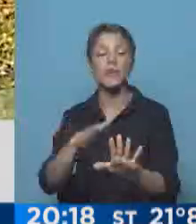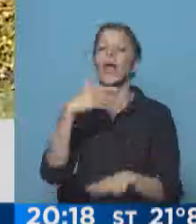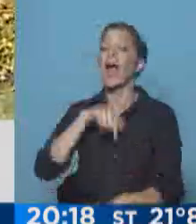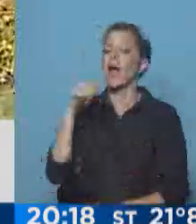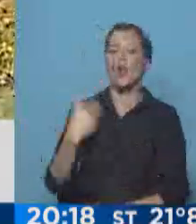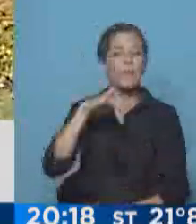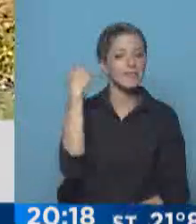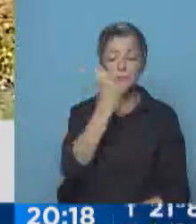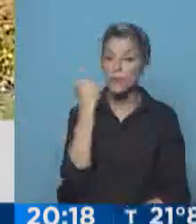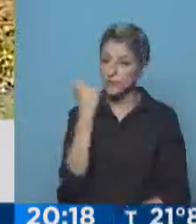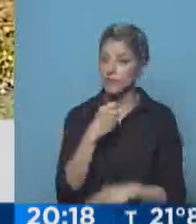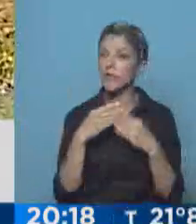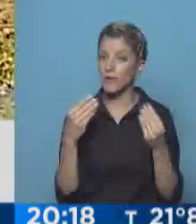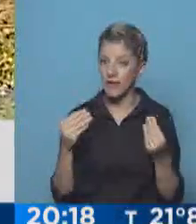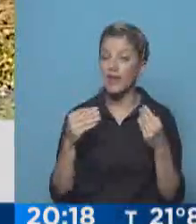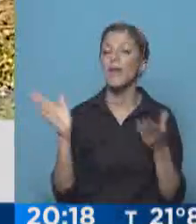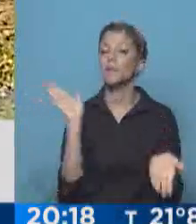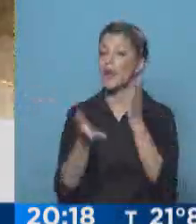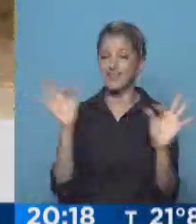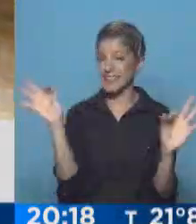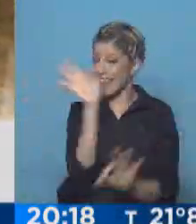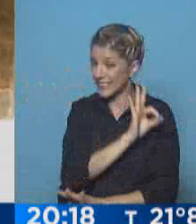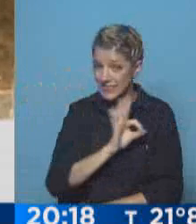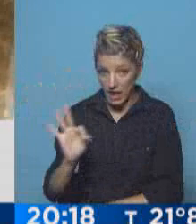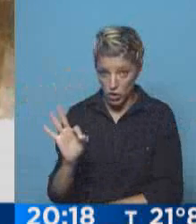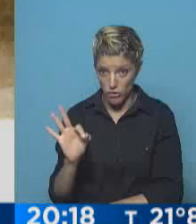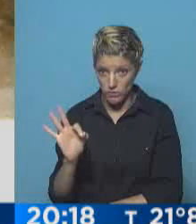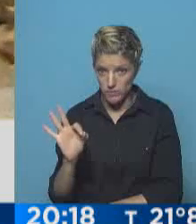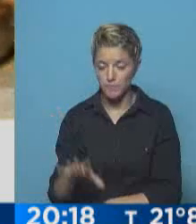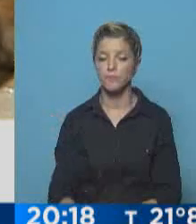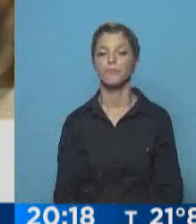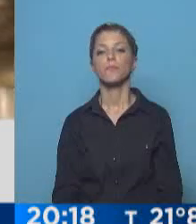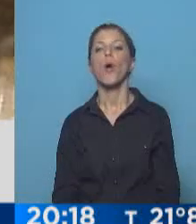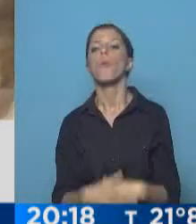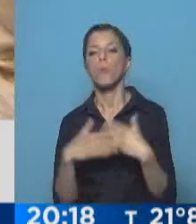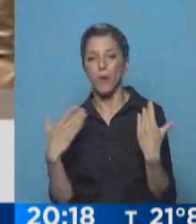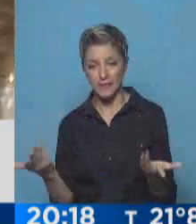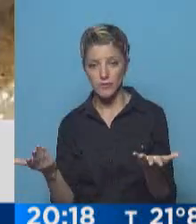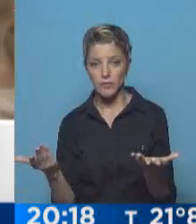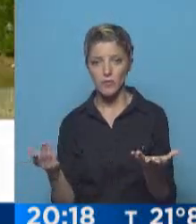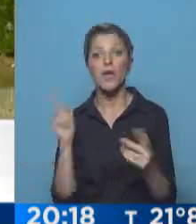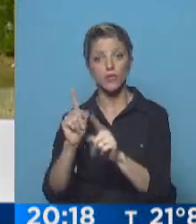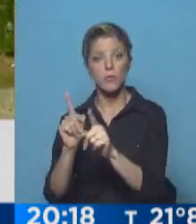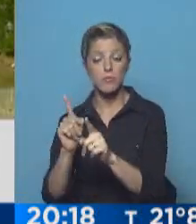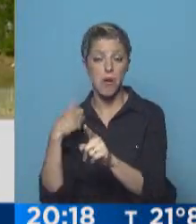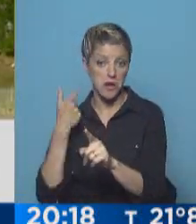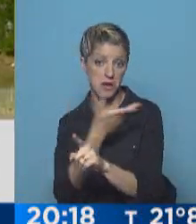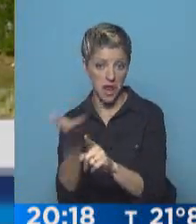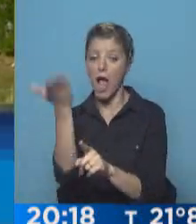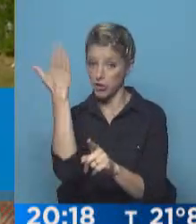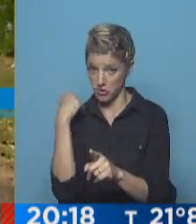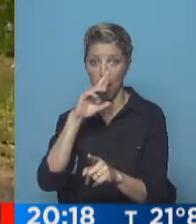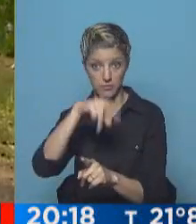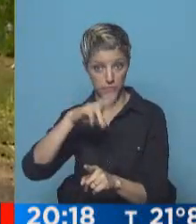priorizar de no tener hechos de violencia. Con lo cual, esta propuesta ha sido aceptada mayoritariamente en el día de ayer.